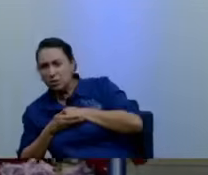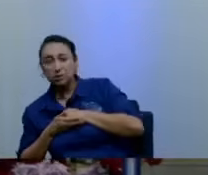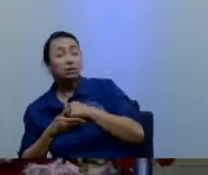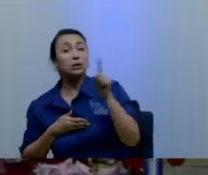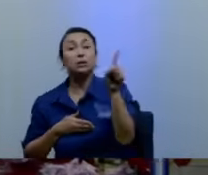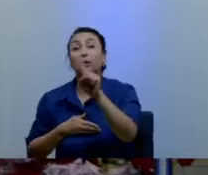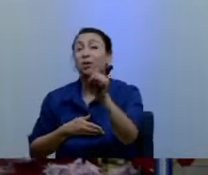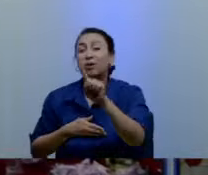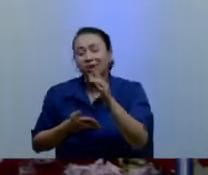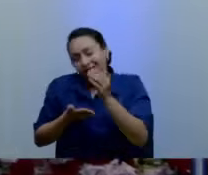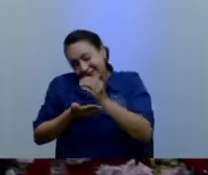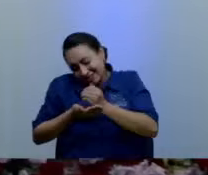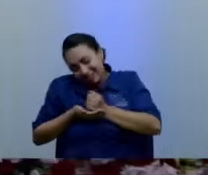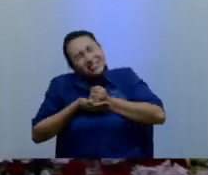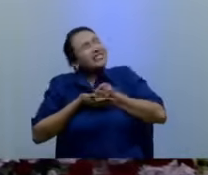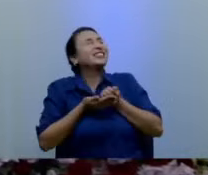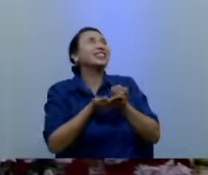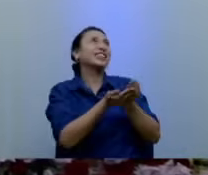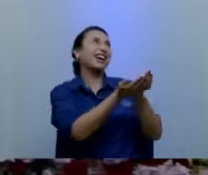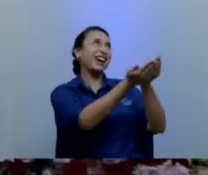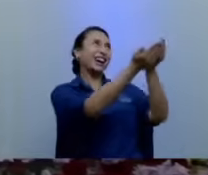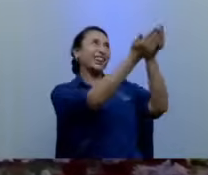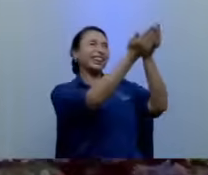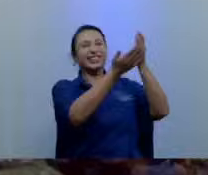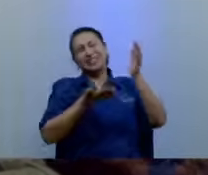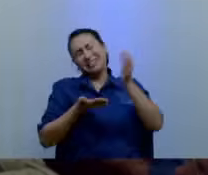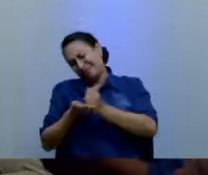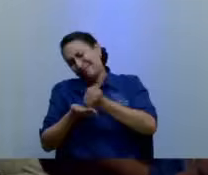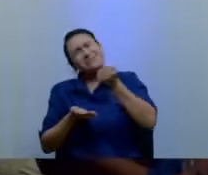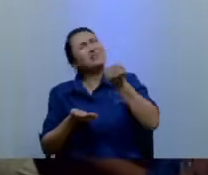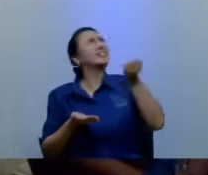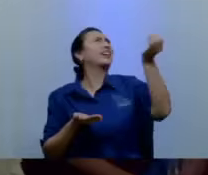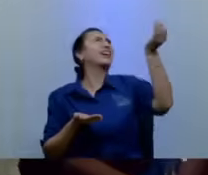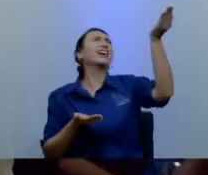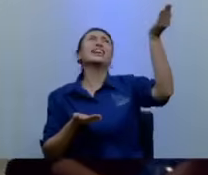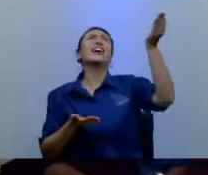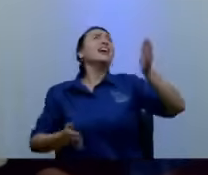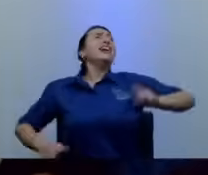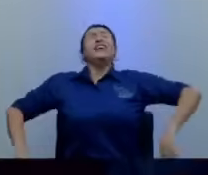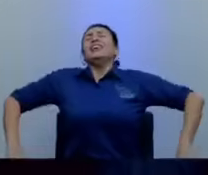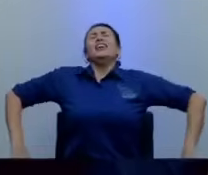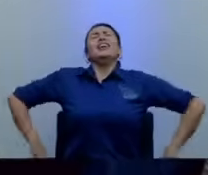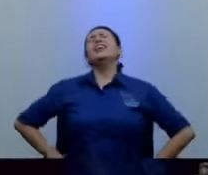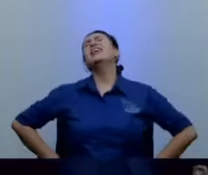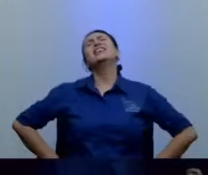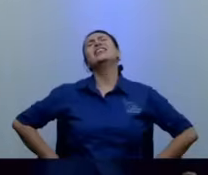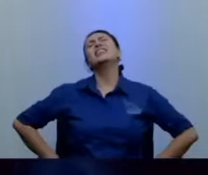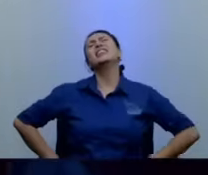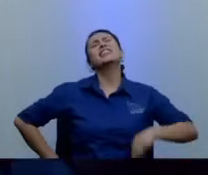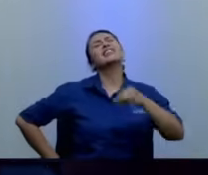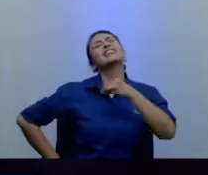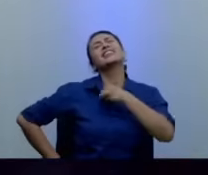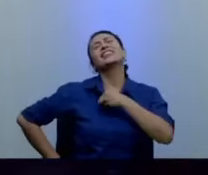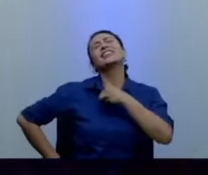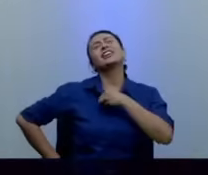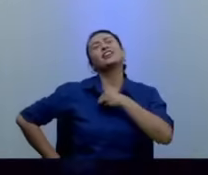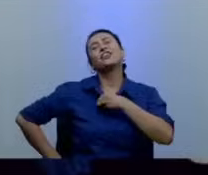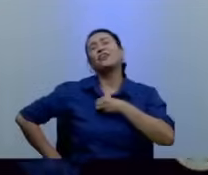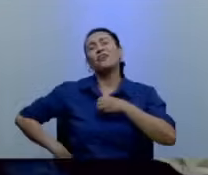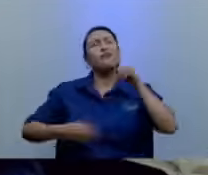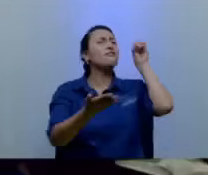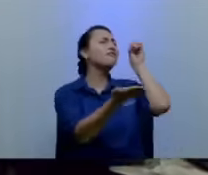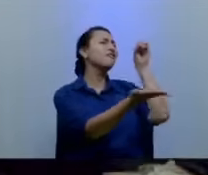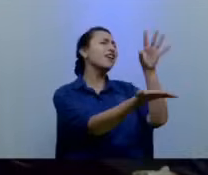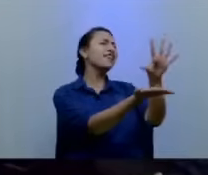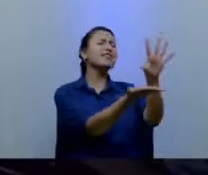bendecir, levantarse en aquel momento como se levantó David. Ay, me levanté con ganas de bendecir a alguien, pero